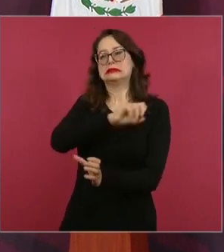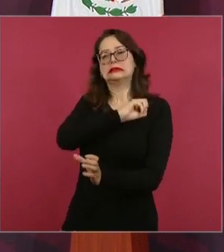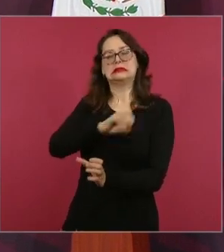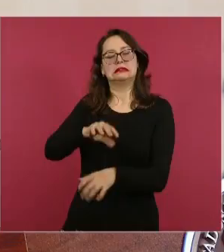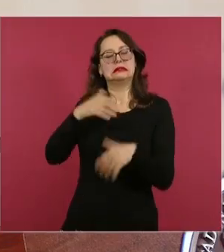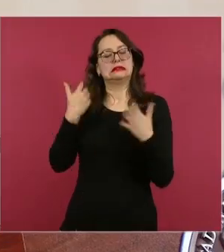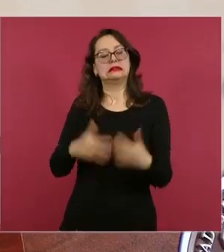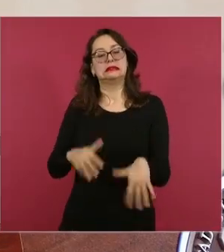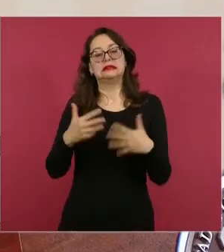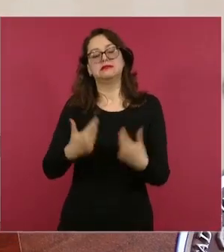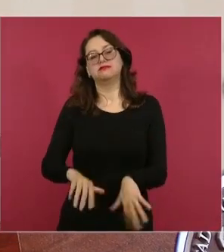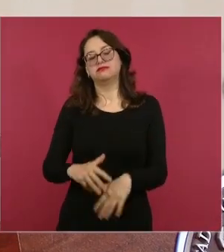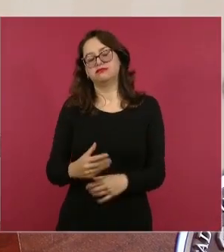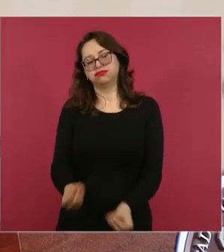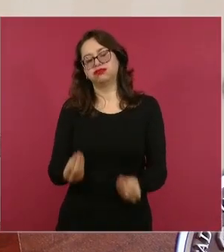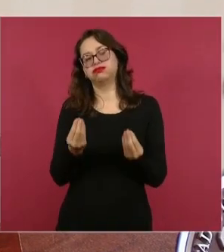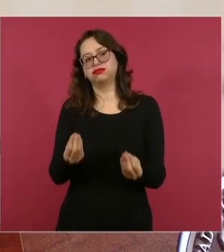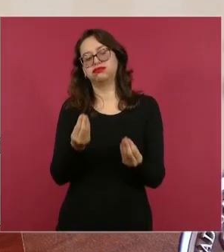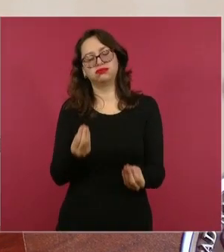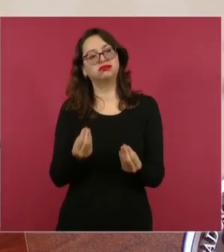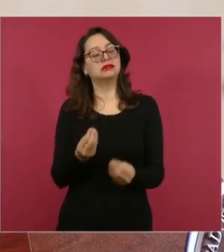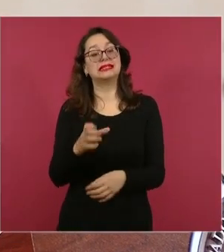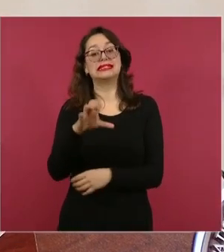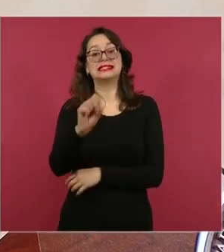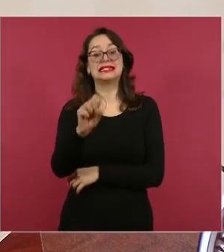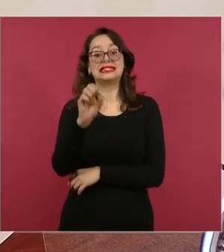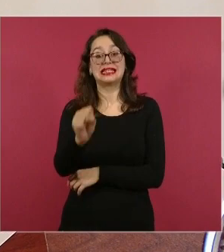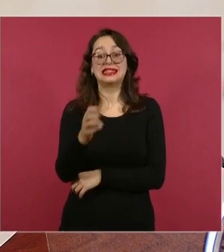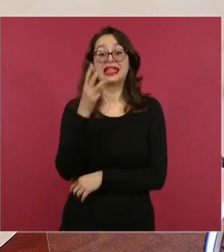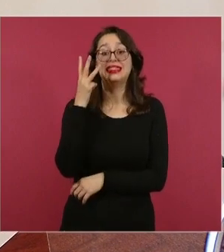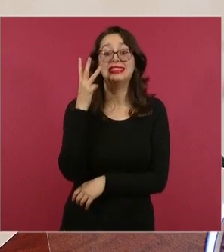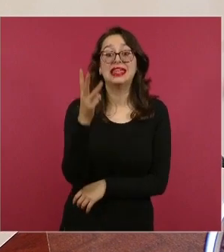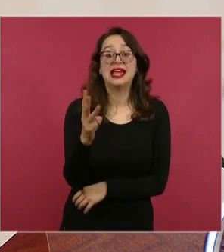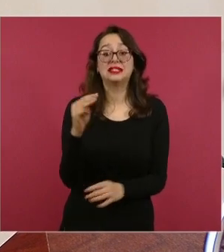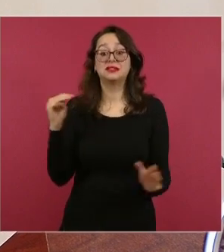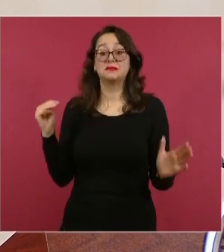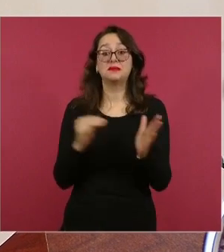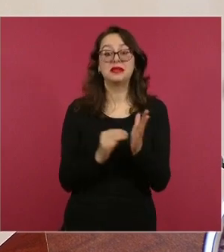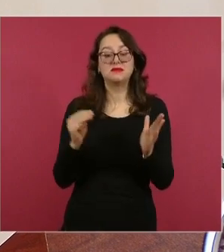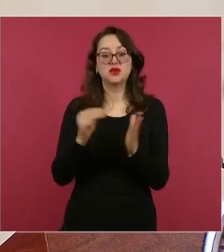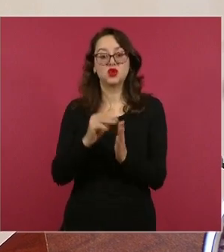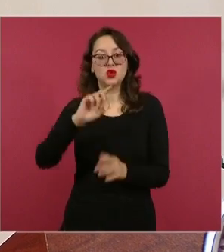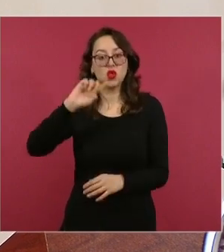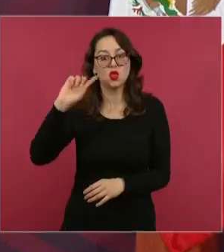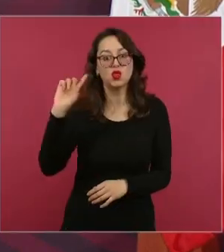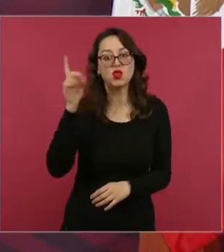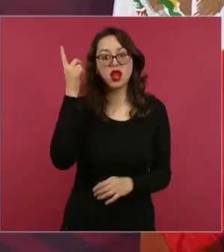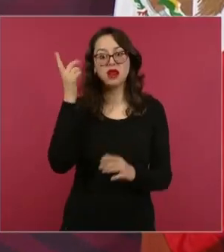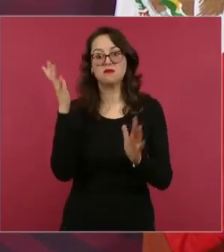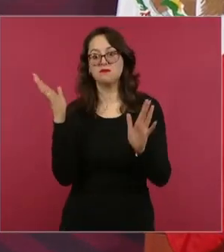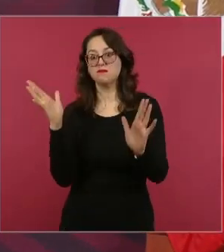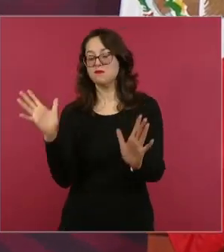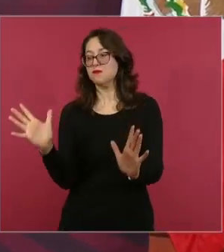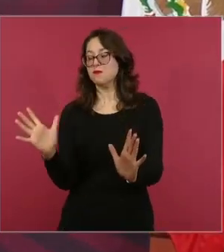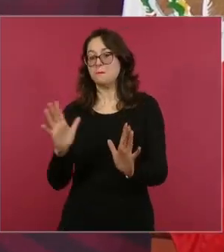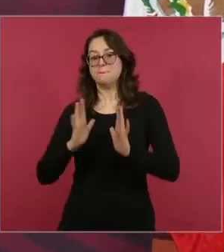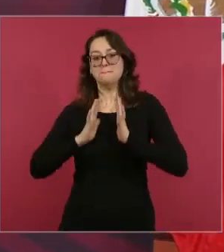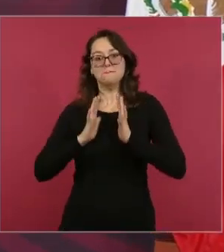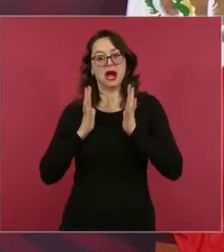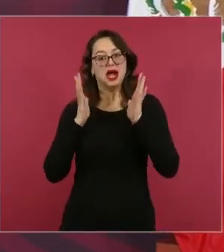de 3000 millones de dólares eso no